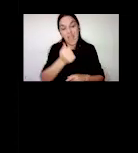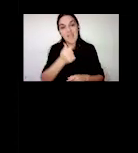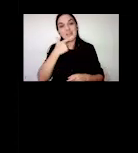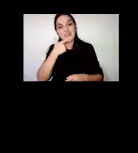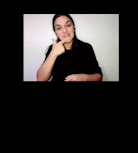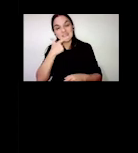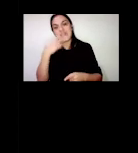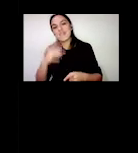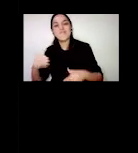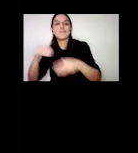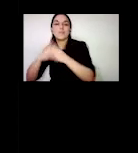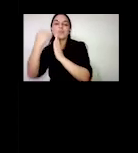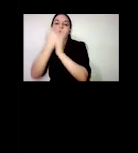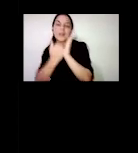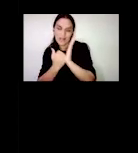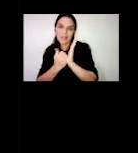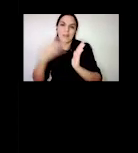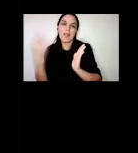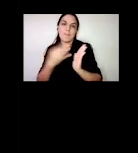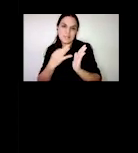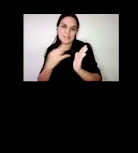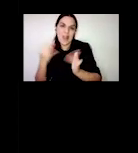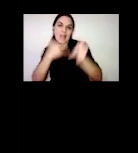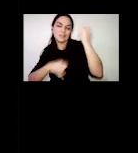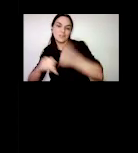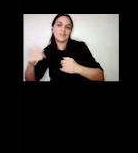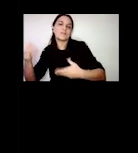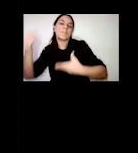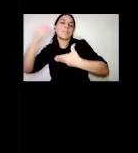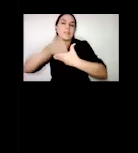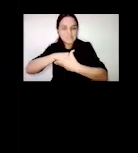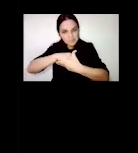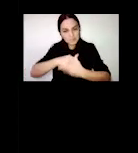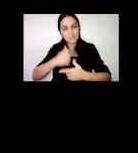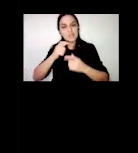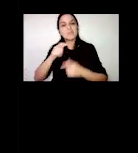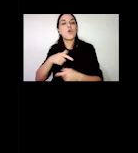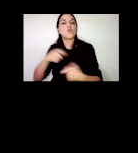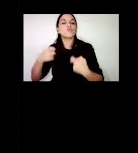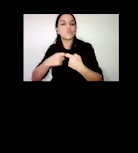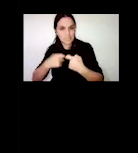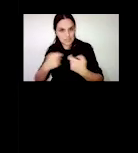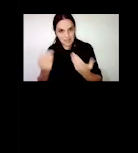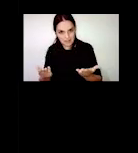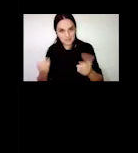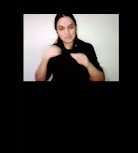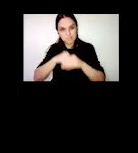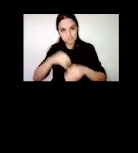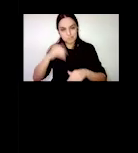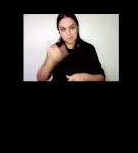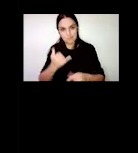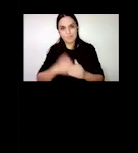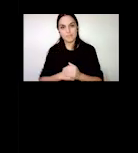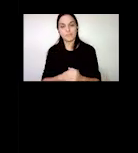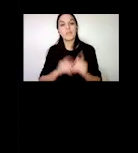régimen especial de acciones y participaciones societarias. También nos pareció muy